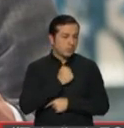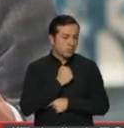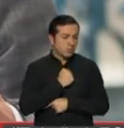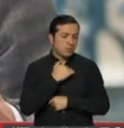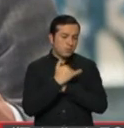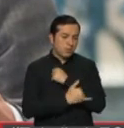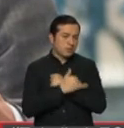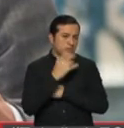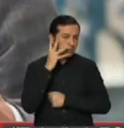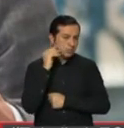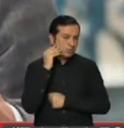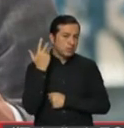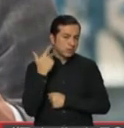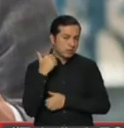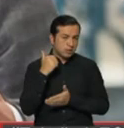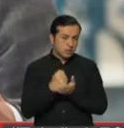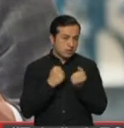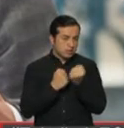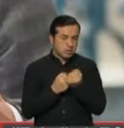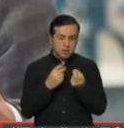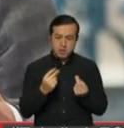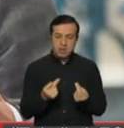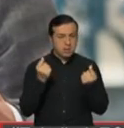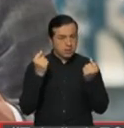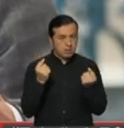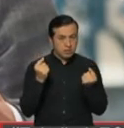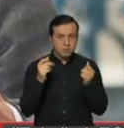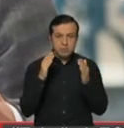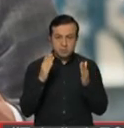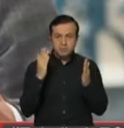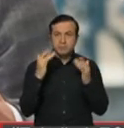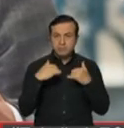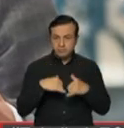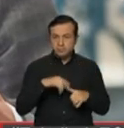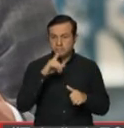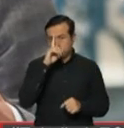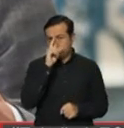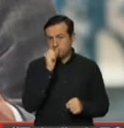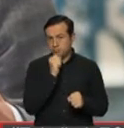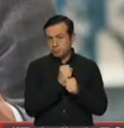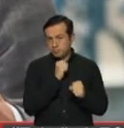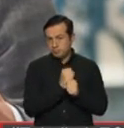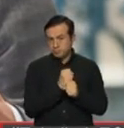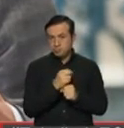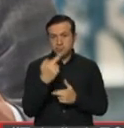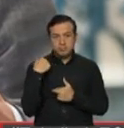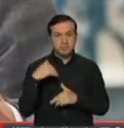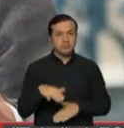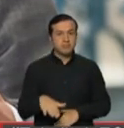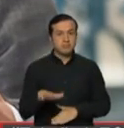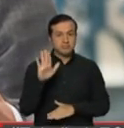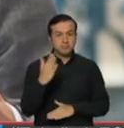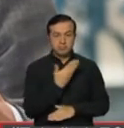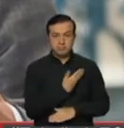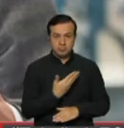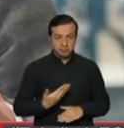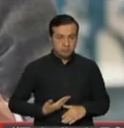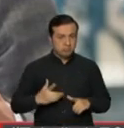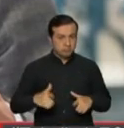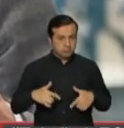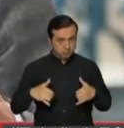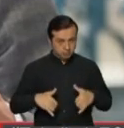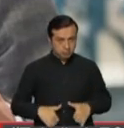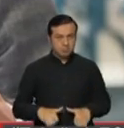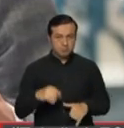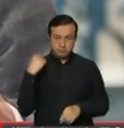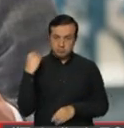que le ayuden a ser mucho más eficiente y que vamos a continuar trabajando porque ese es nuestro deber y nuestro compromiso con el presidente Lenín Moreno ha